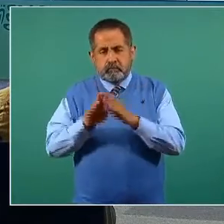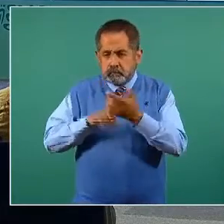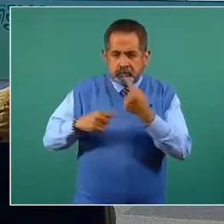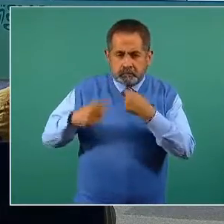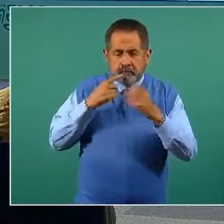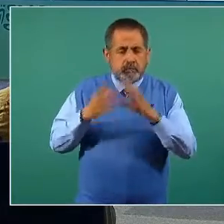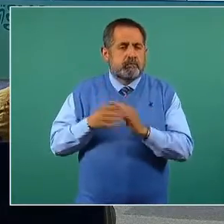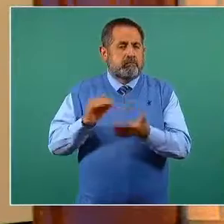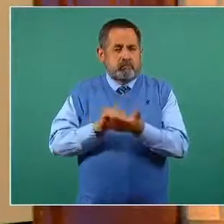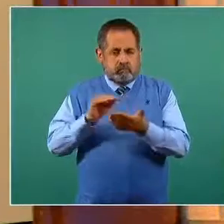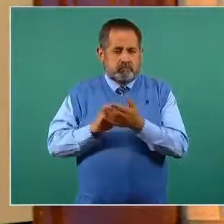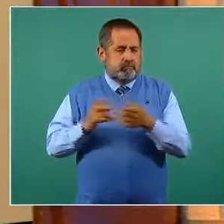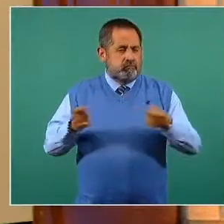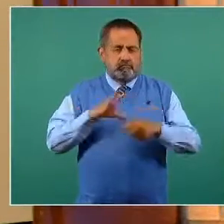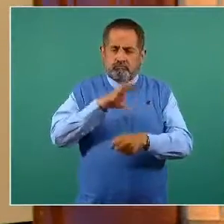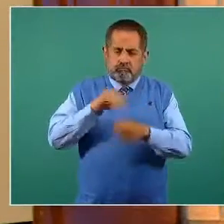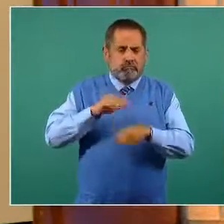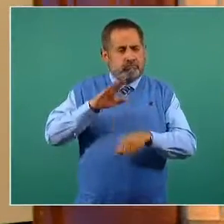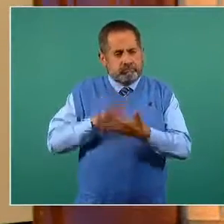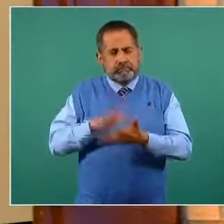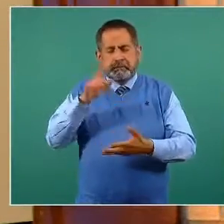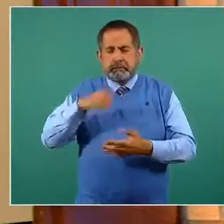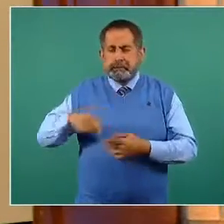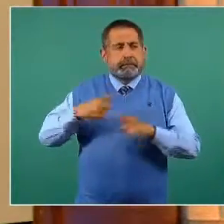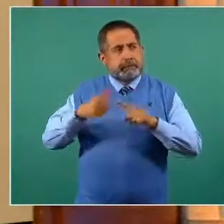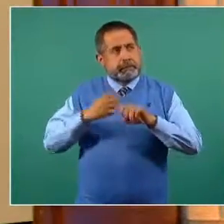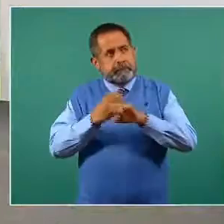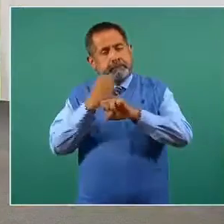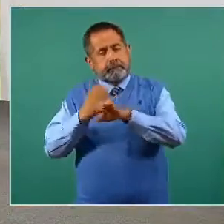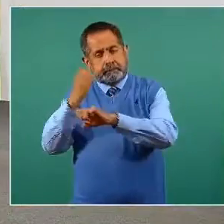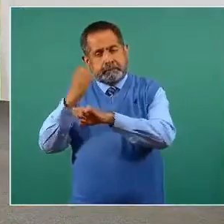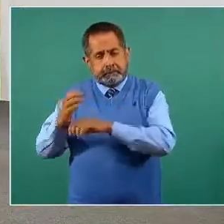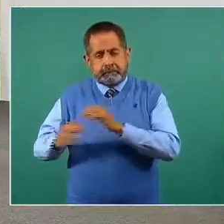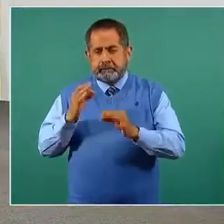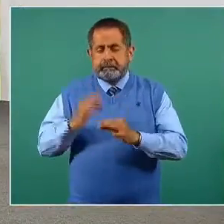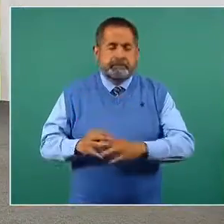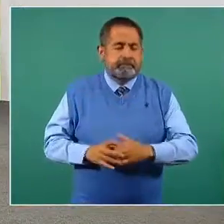obviamente todavía el control en la gran mayoría de las entidades federativas. Muy bien.